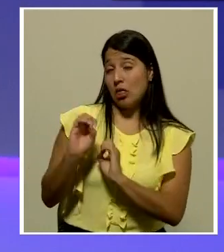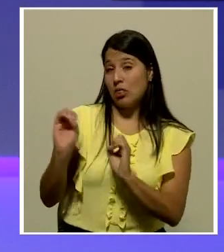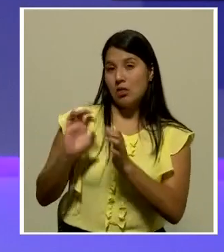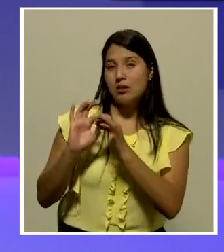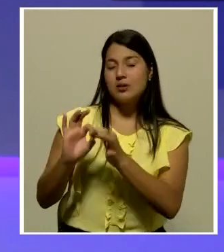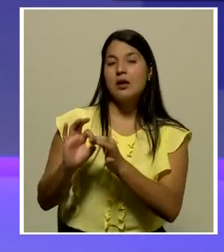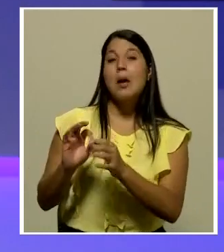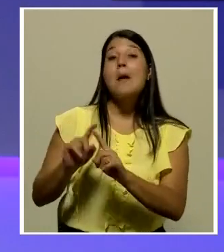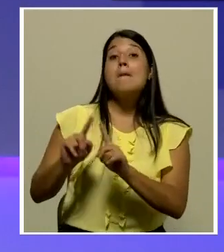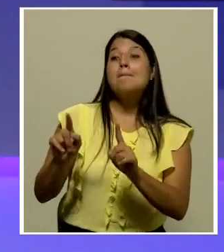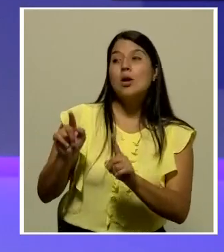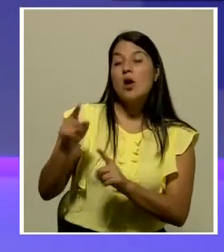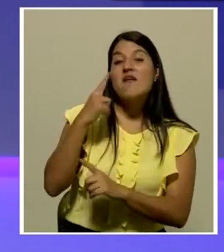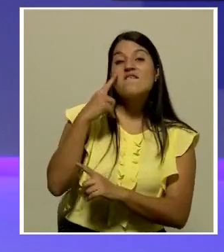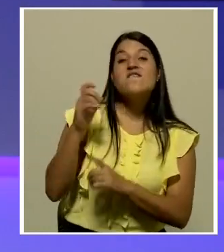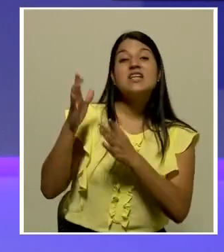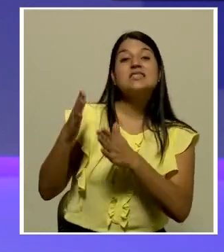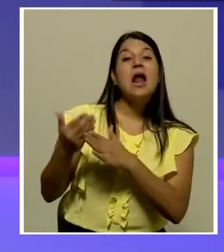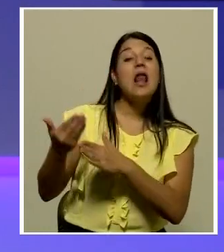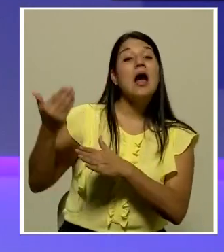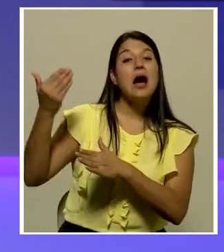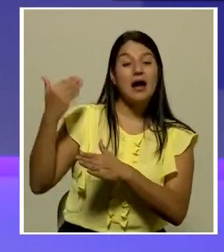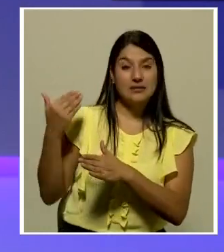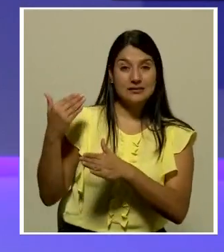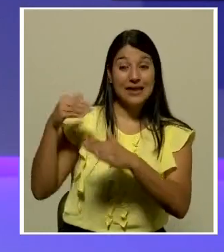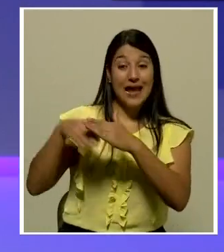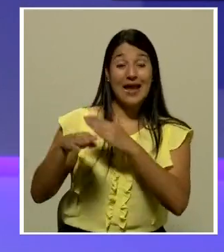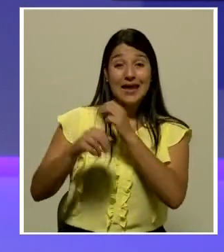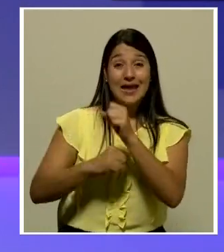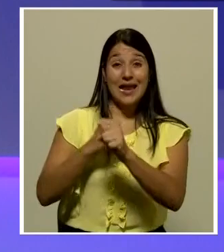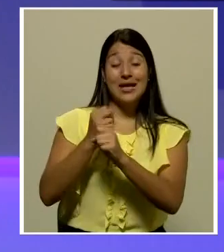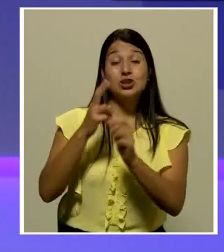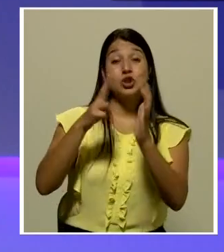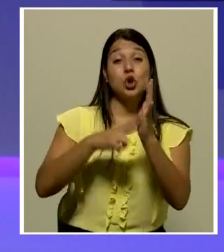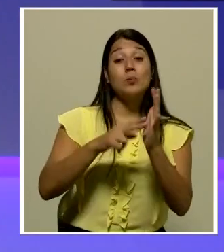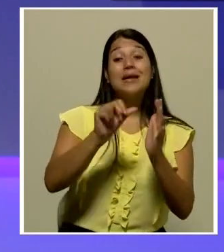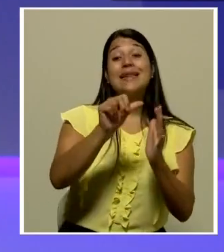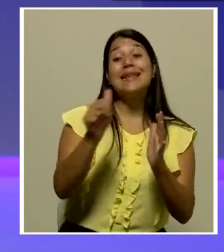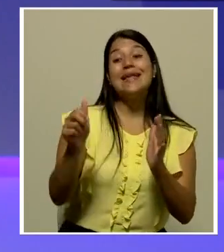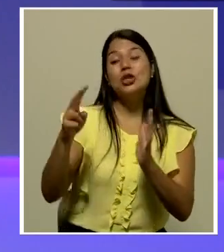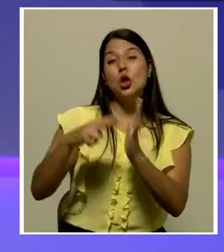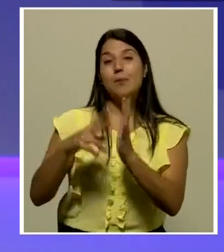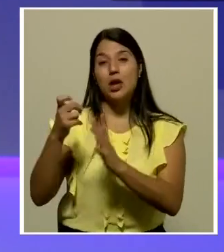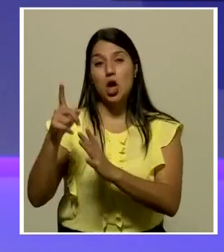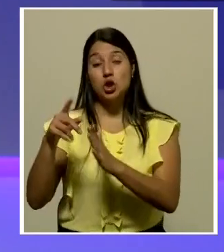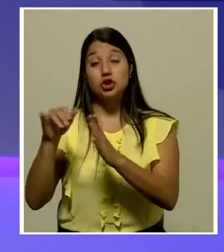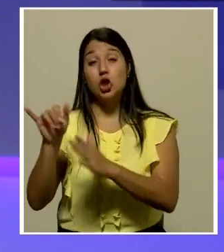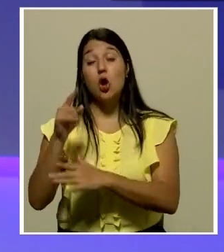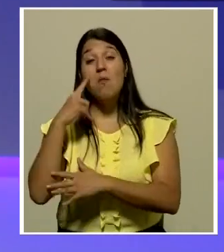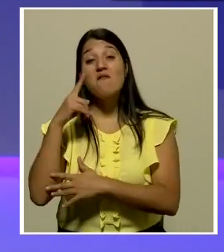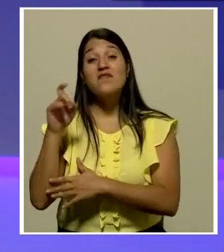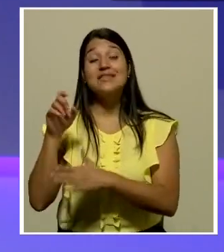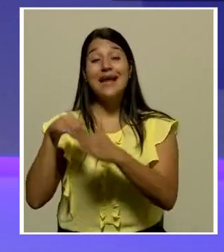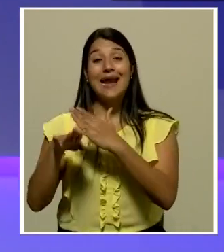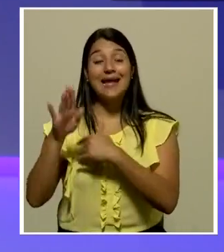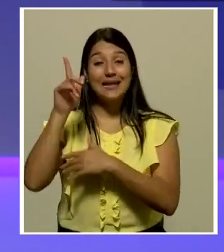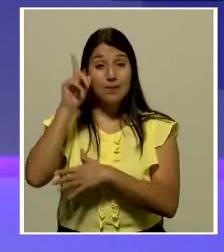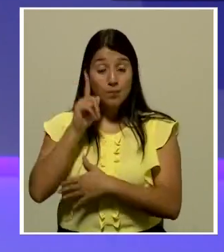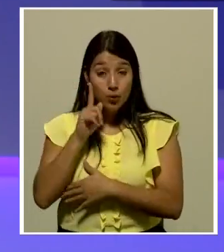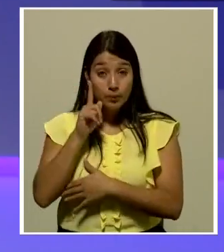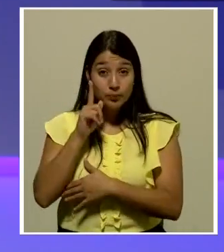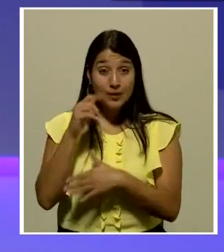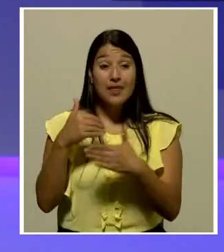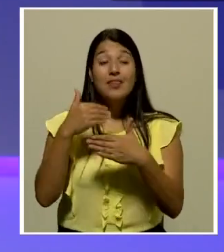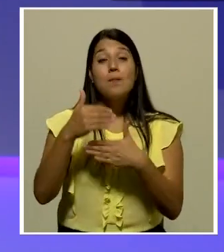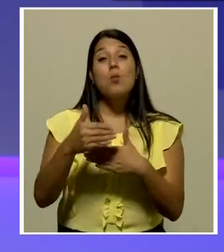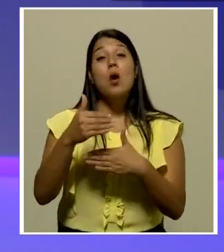don Celso Gamboa fue fiscal, estaba en el 2010-2011 como fiscal en Limón, liderando algunas acciones cuando doña